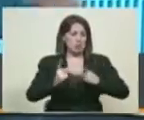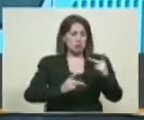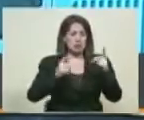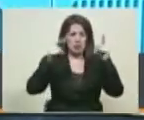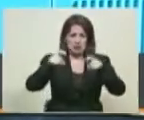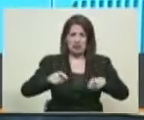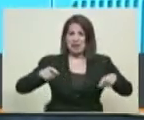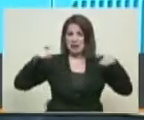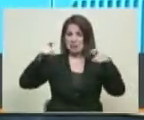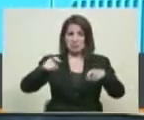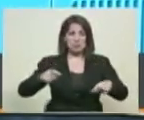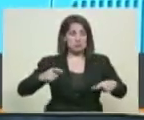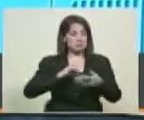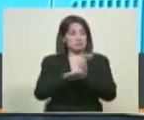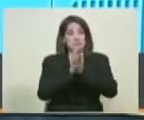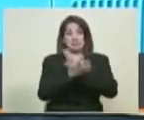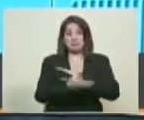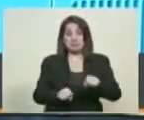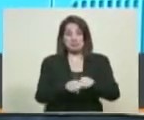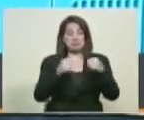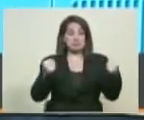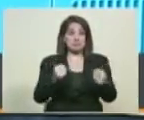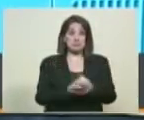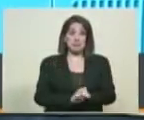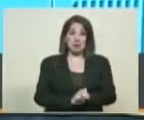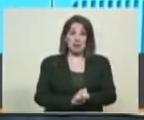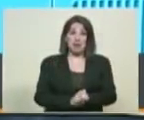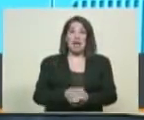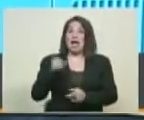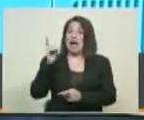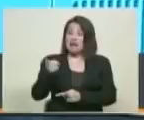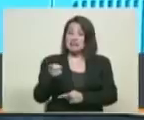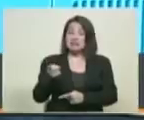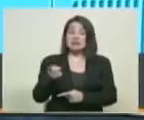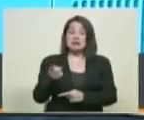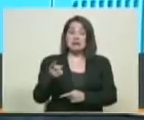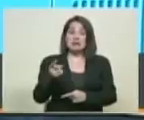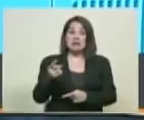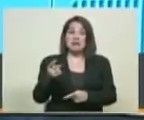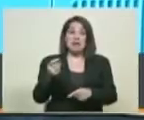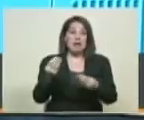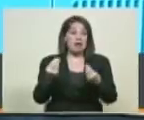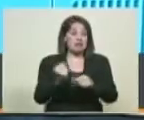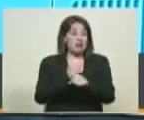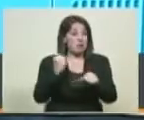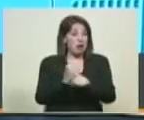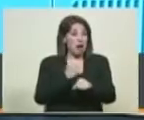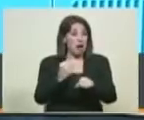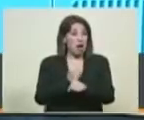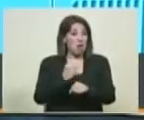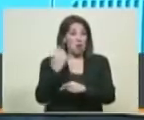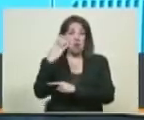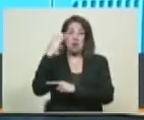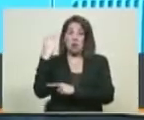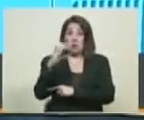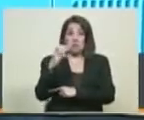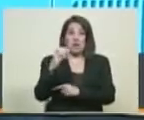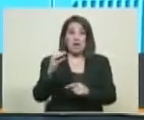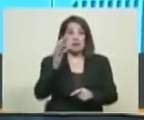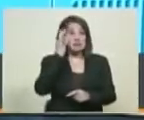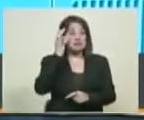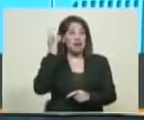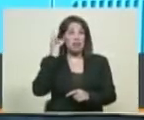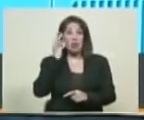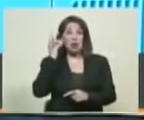campo. Eso es lo que ha pasado en Colombia en 8 años. Y Santos se obsesionó